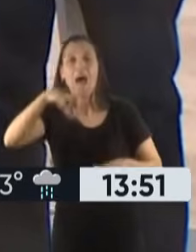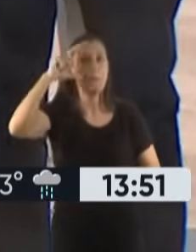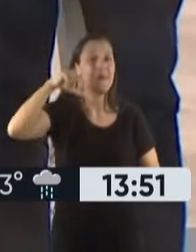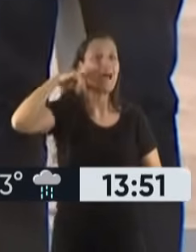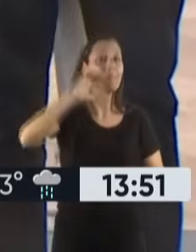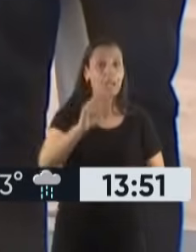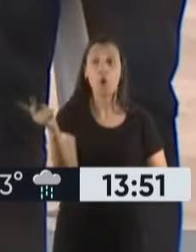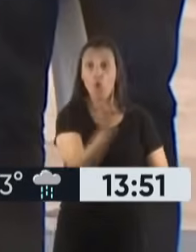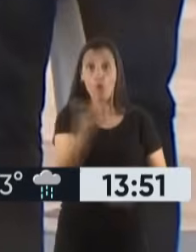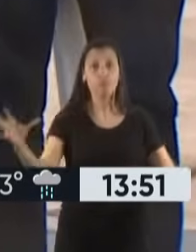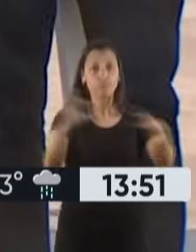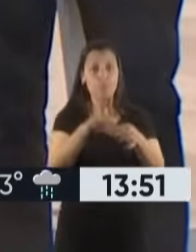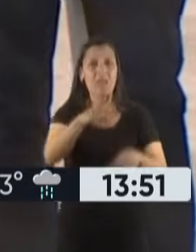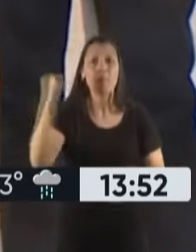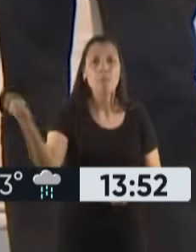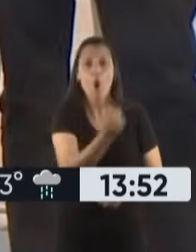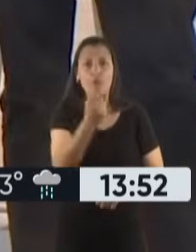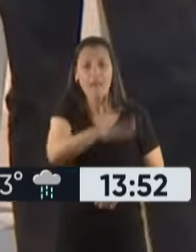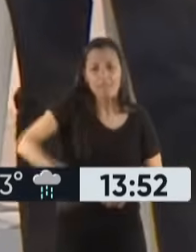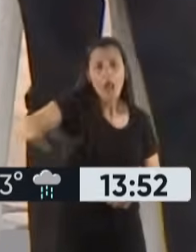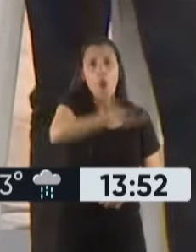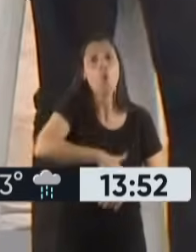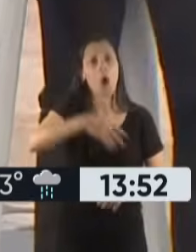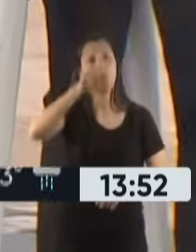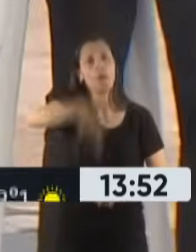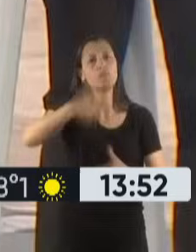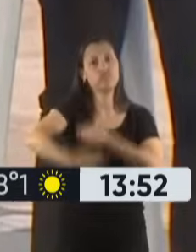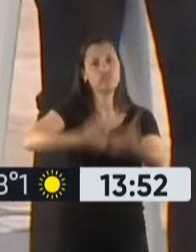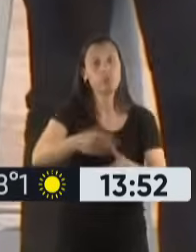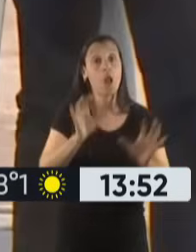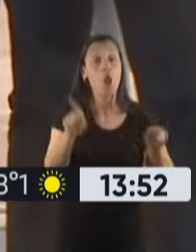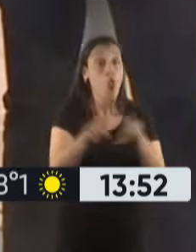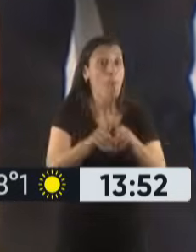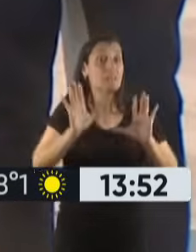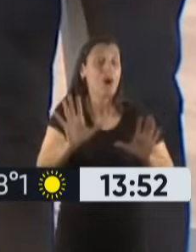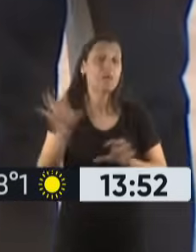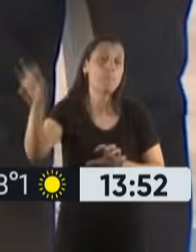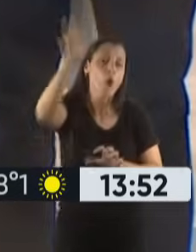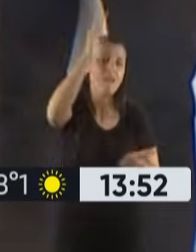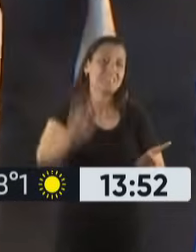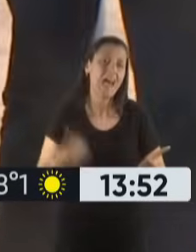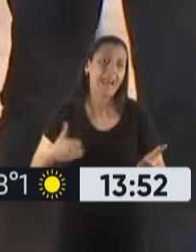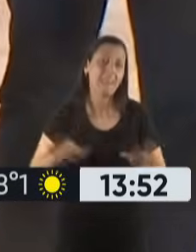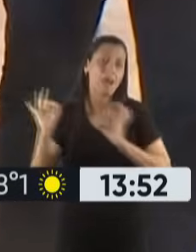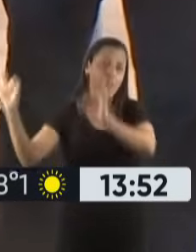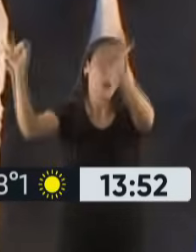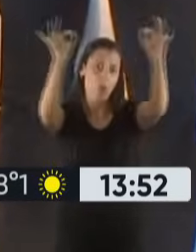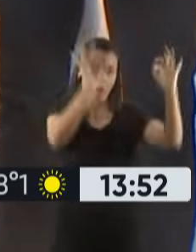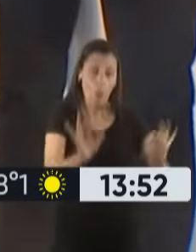es central para el desarrollo de toda esa zona, así hicimos obras en todo el país. Un